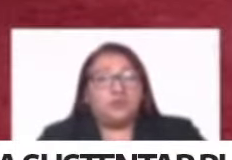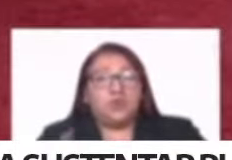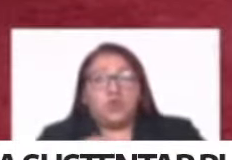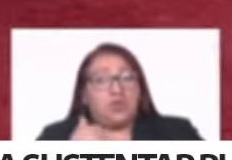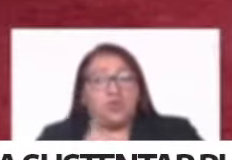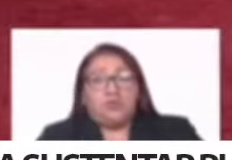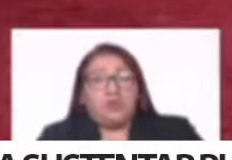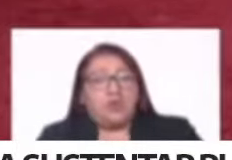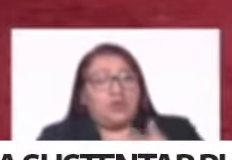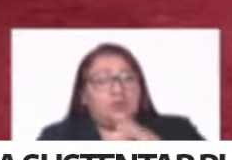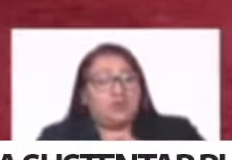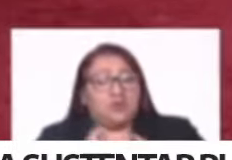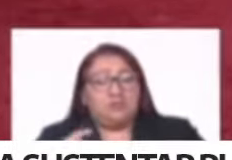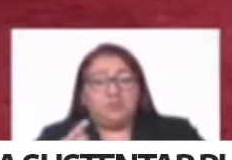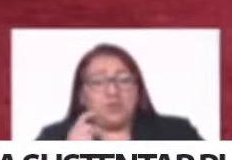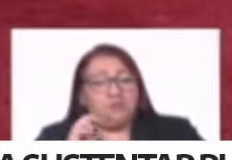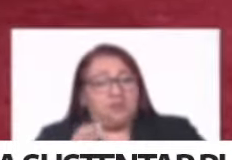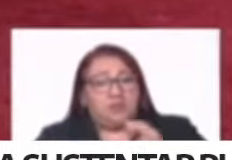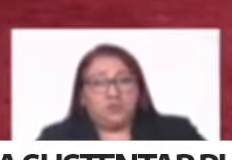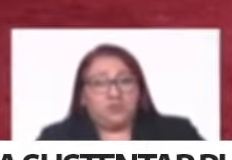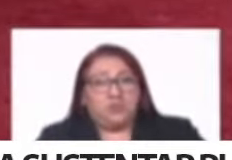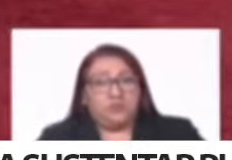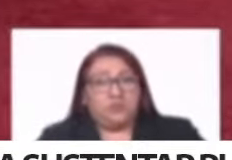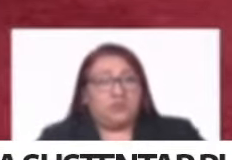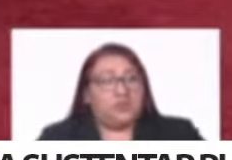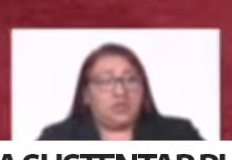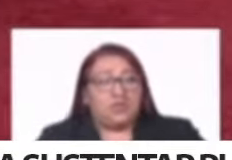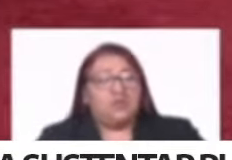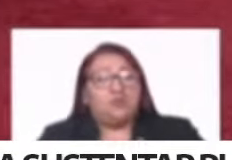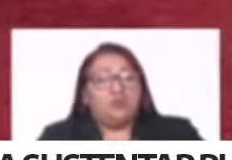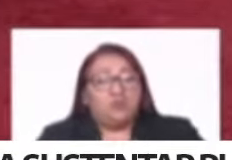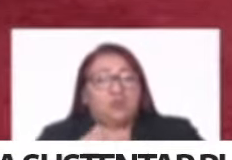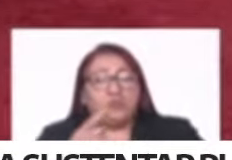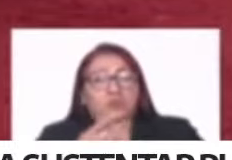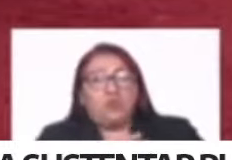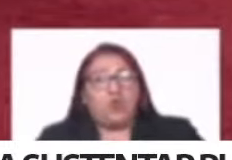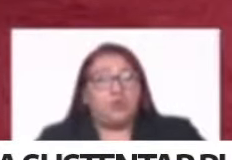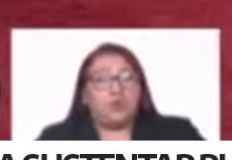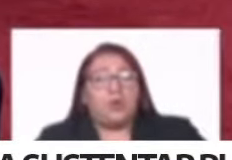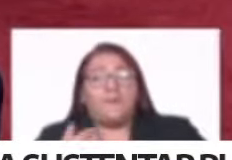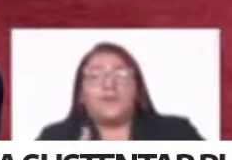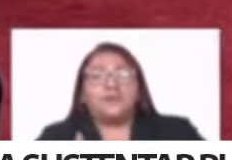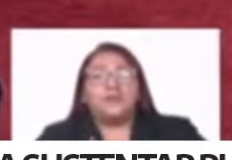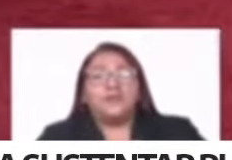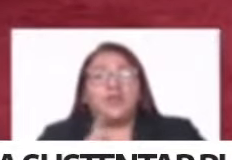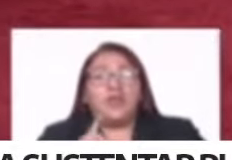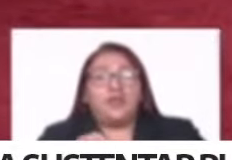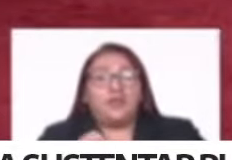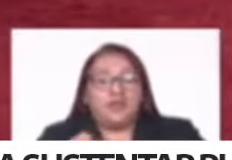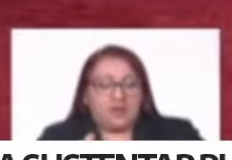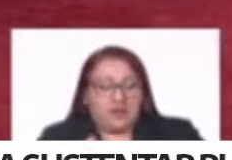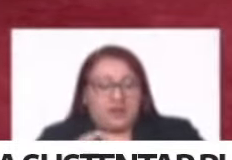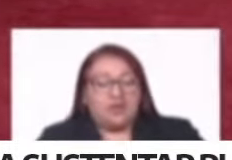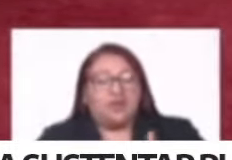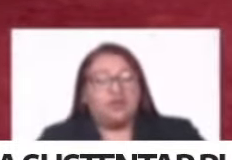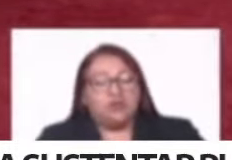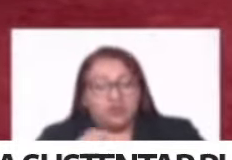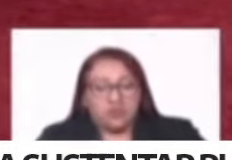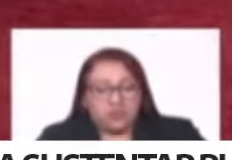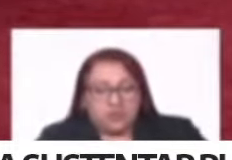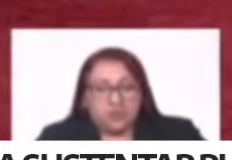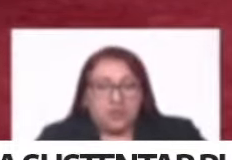olvidarse que es el primer presupuesto diseñado y propuesto por el gobierno de la presidenta Boluarte. En él queremos